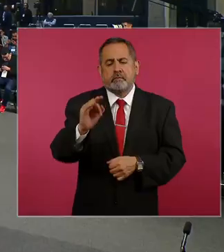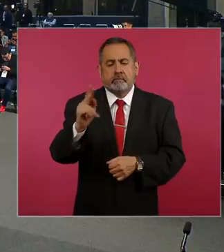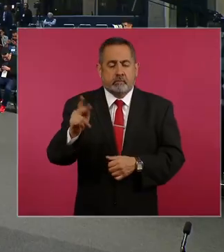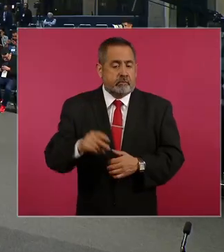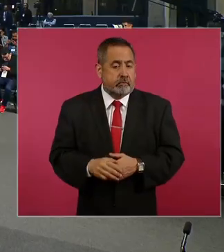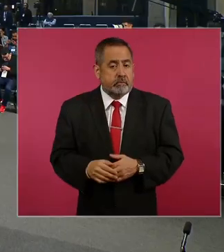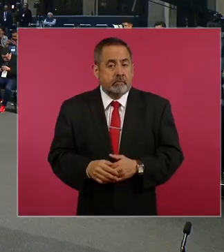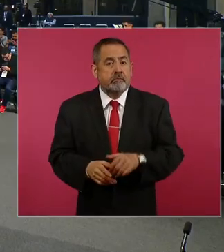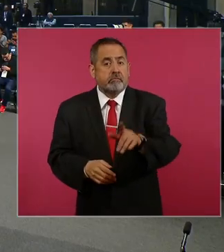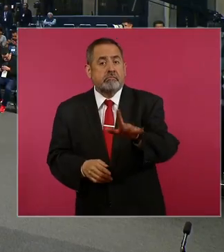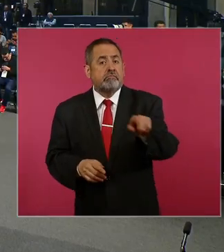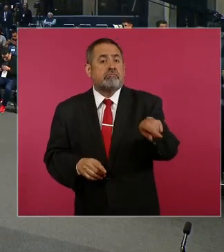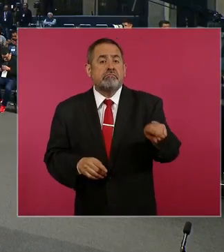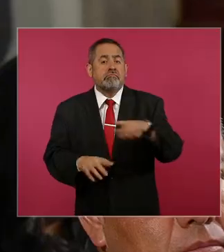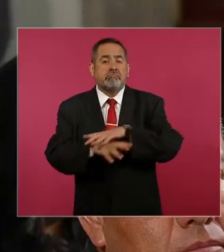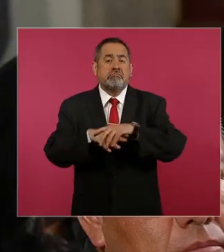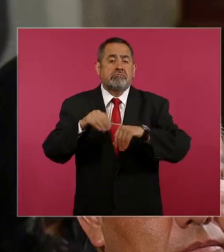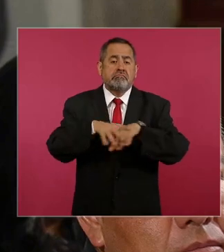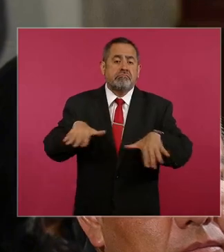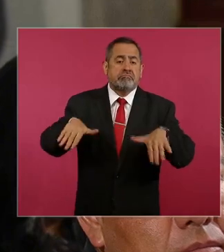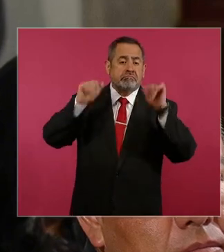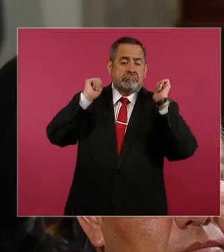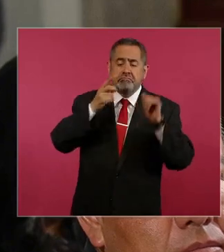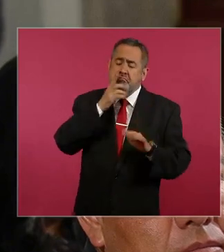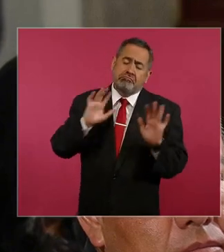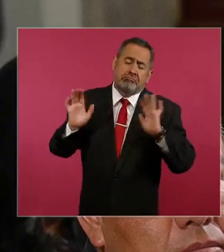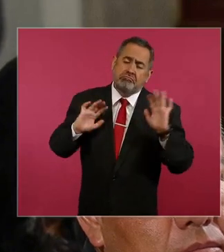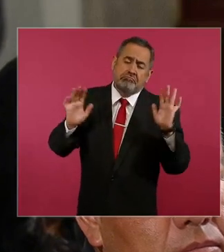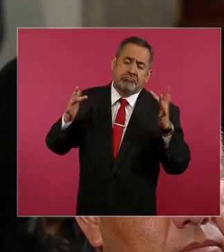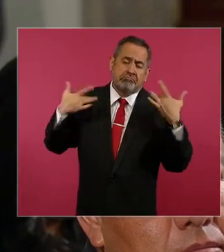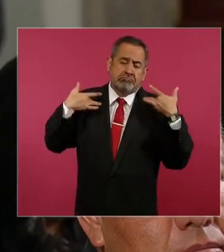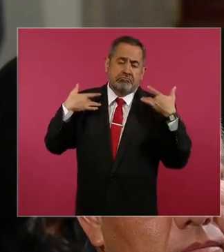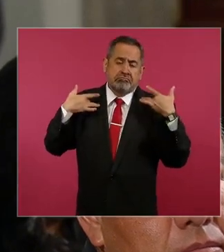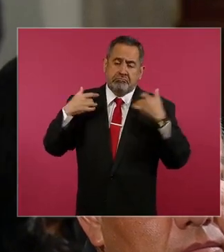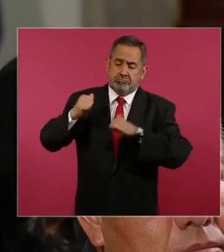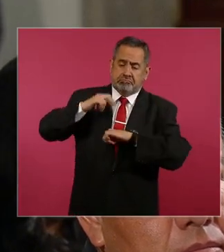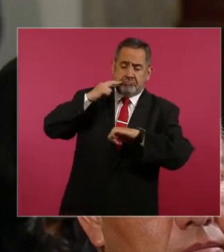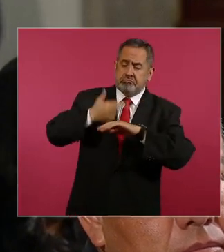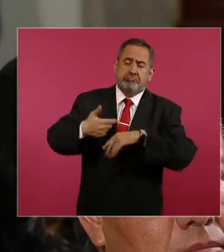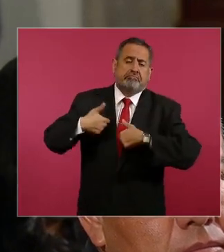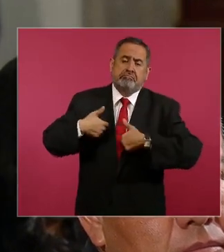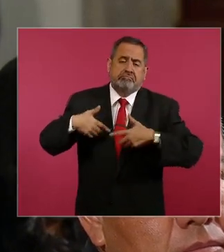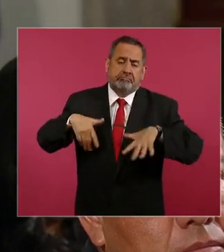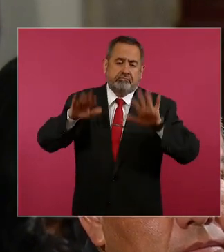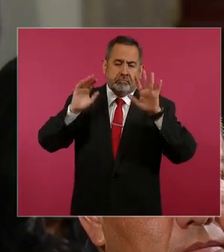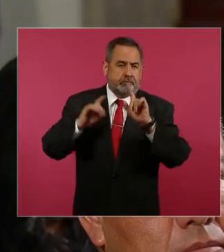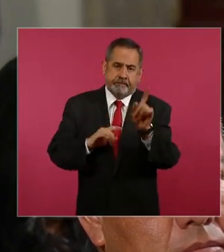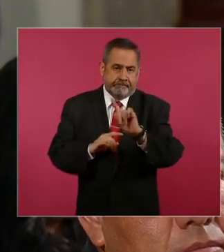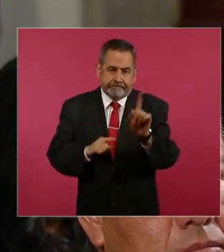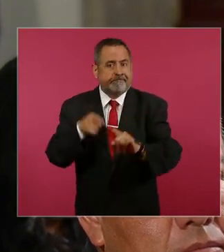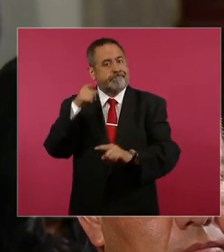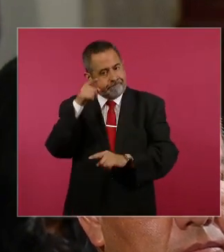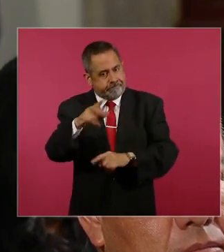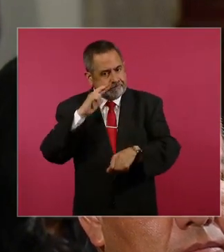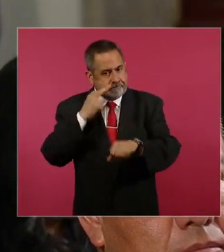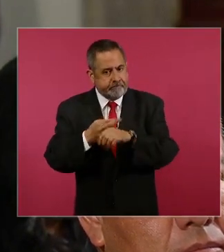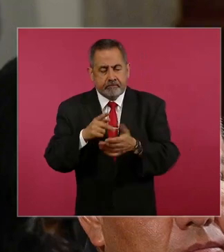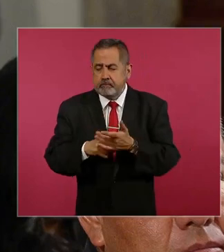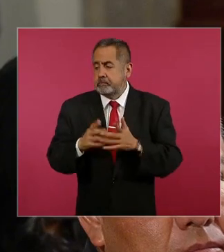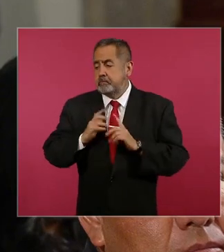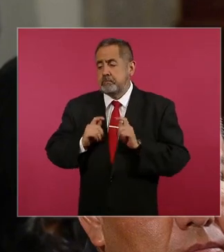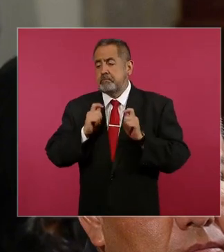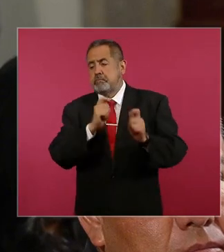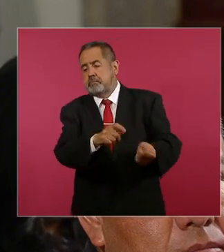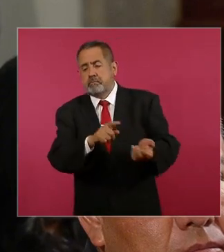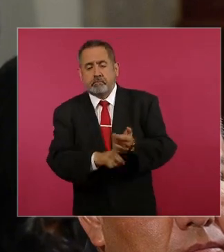hecho, ya se deslindó el secretario de la Función Pública diciendo que ya no era competencia de él y eso no es cierto, que ya se lo pasó